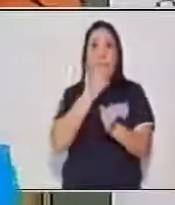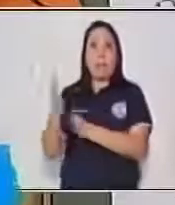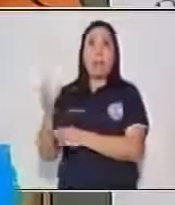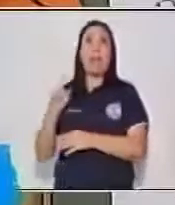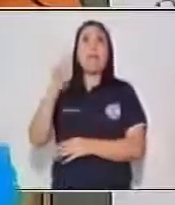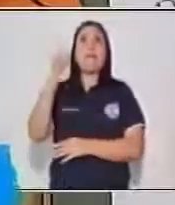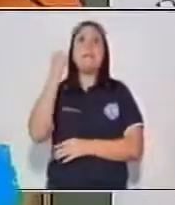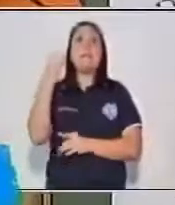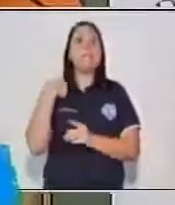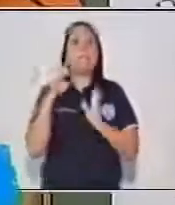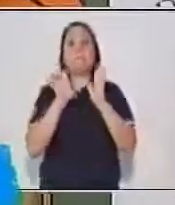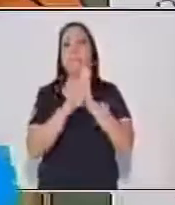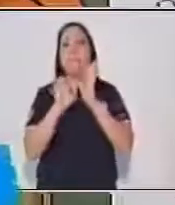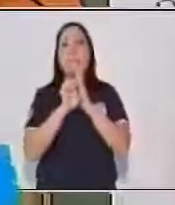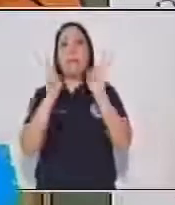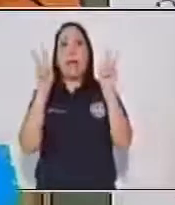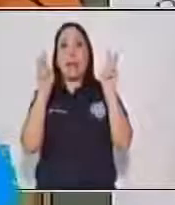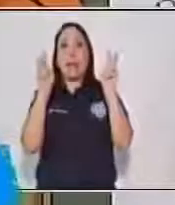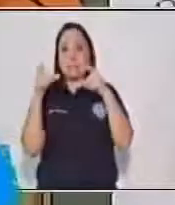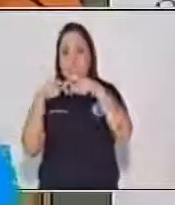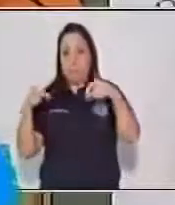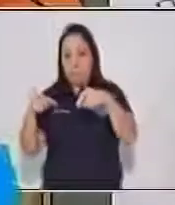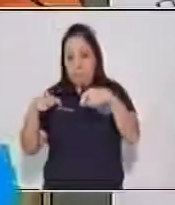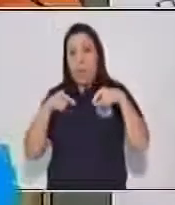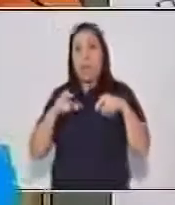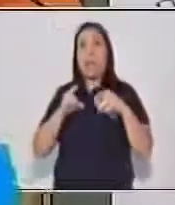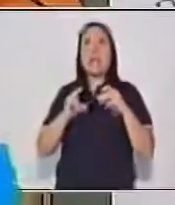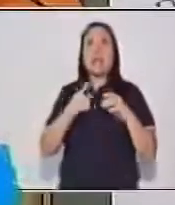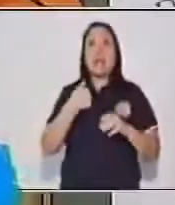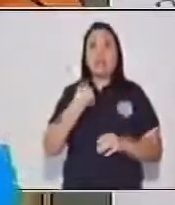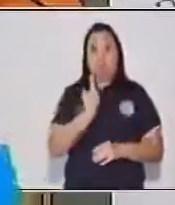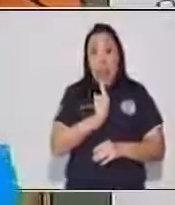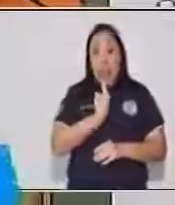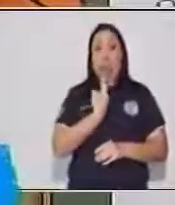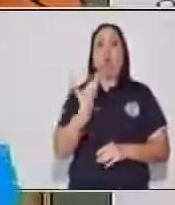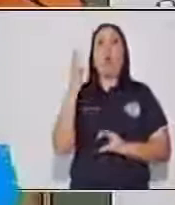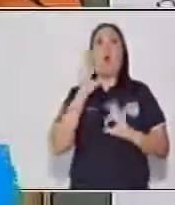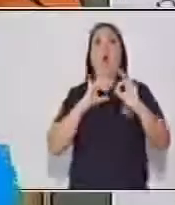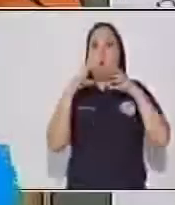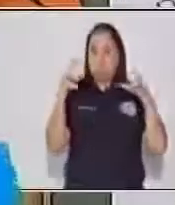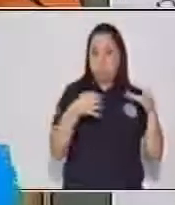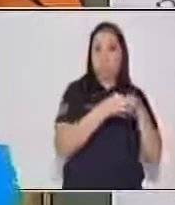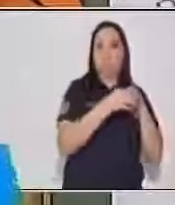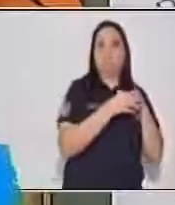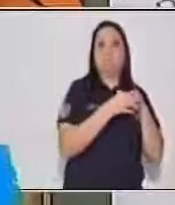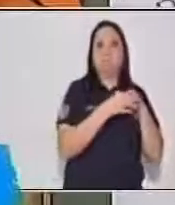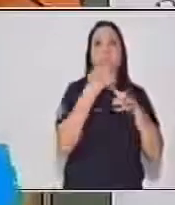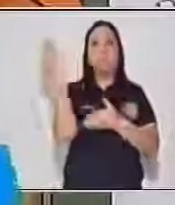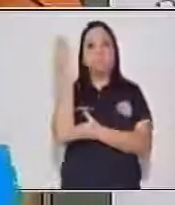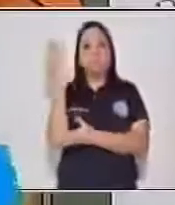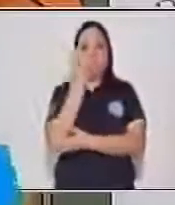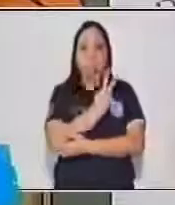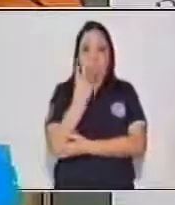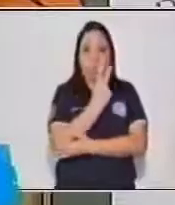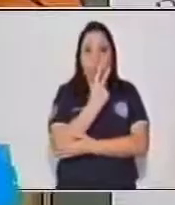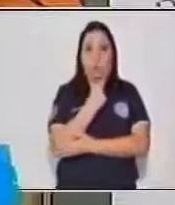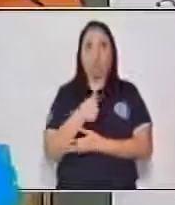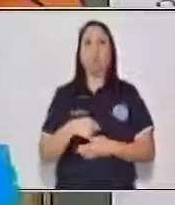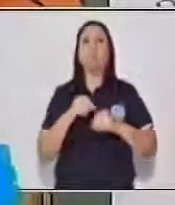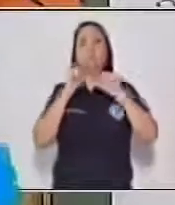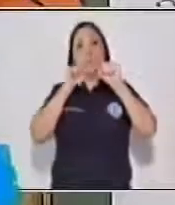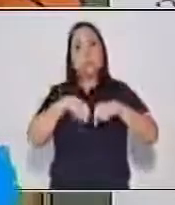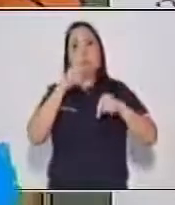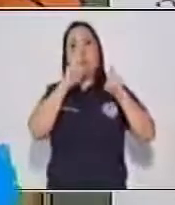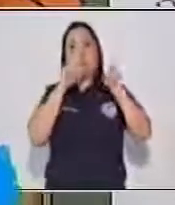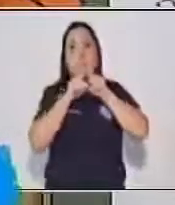pueden asignar una exposición de forma individual o grupal. Entonces, van a haber elementos como los